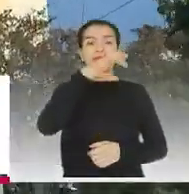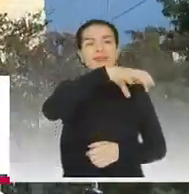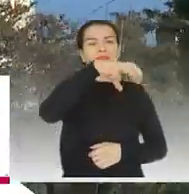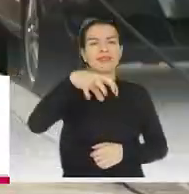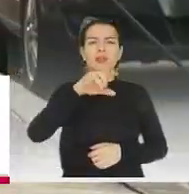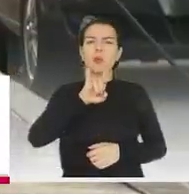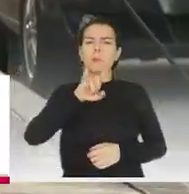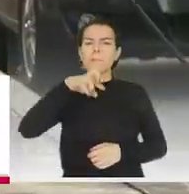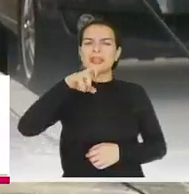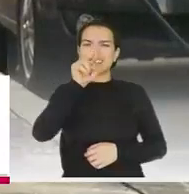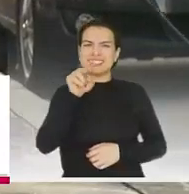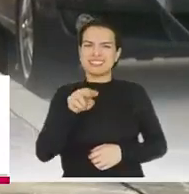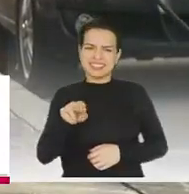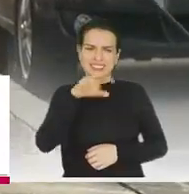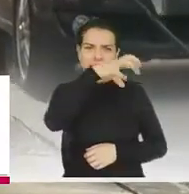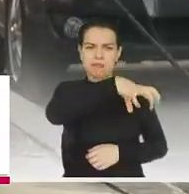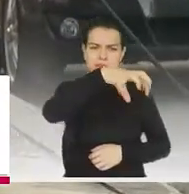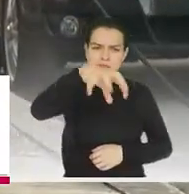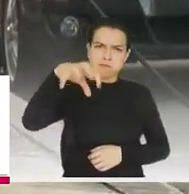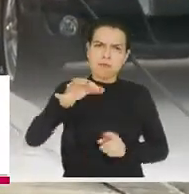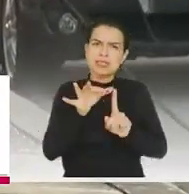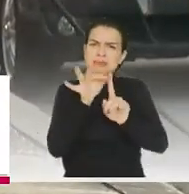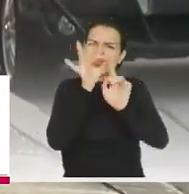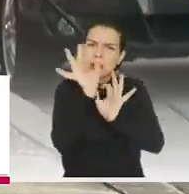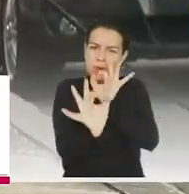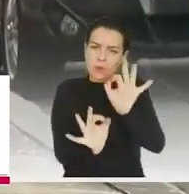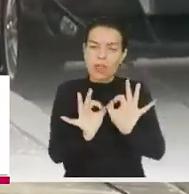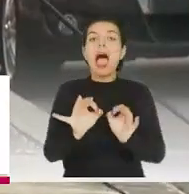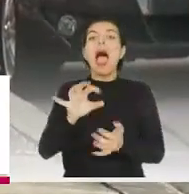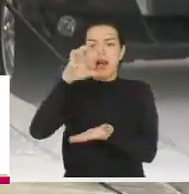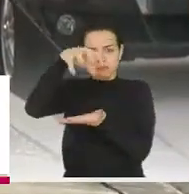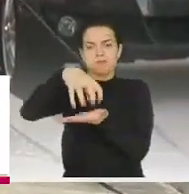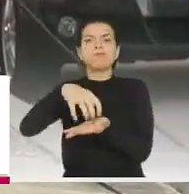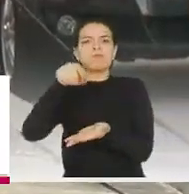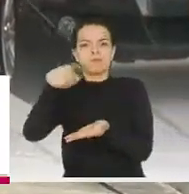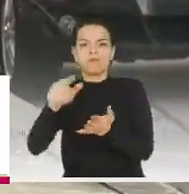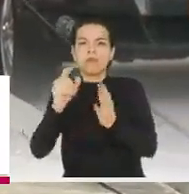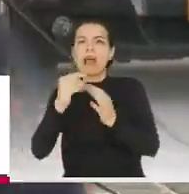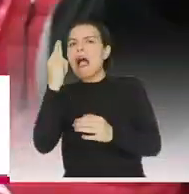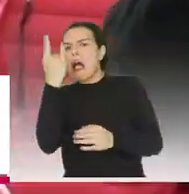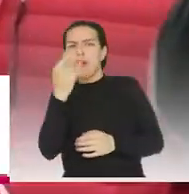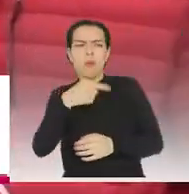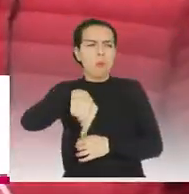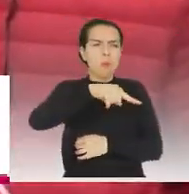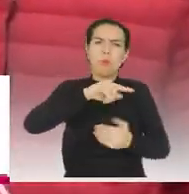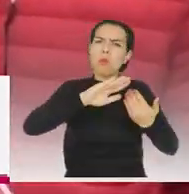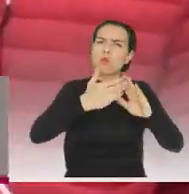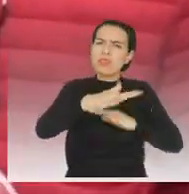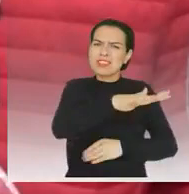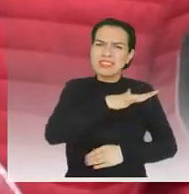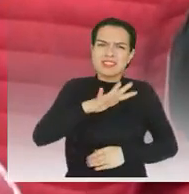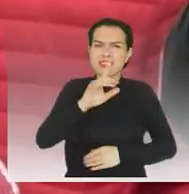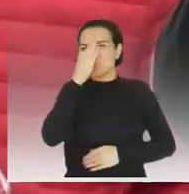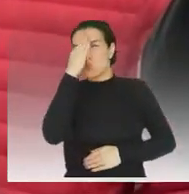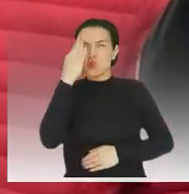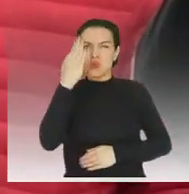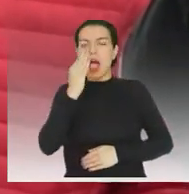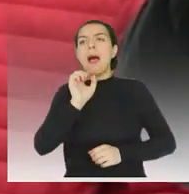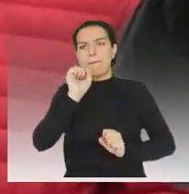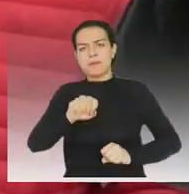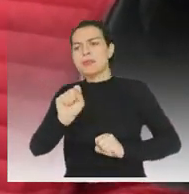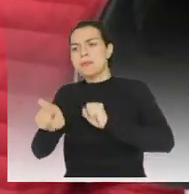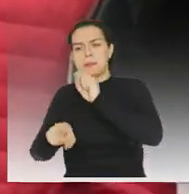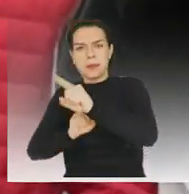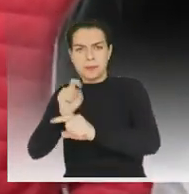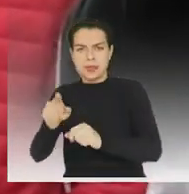cuidado especial, hay un puesto de mando unificado para responder las dudas de la comunidad. Viene todo el equipo institucional, social y de salud